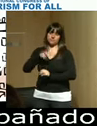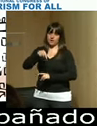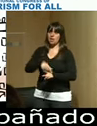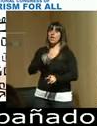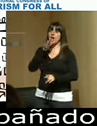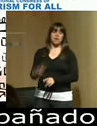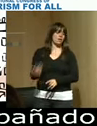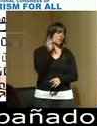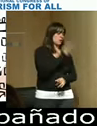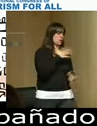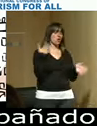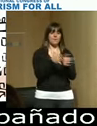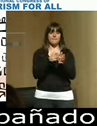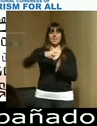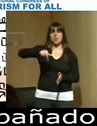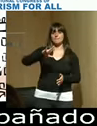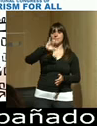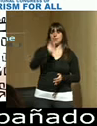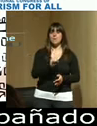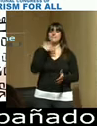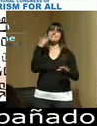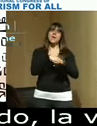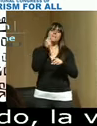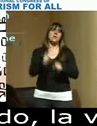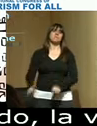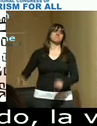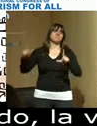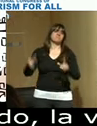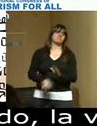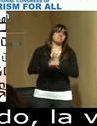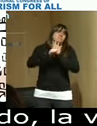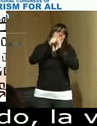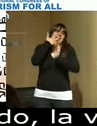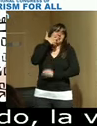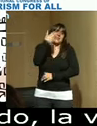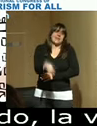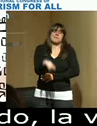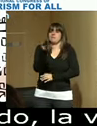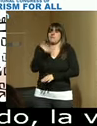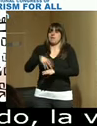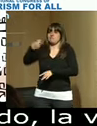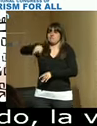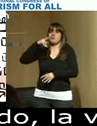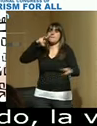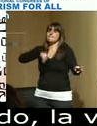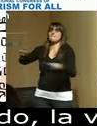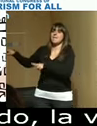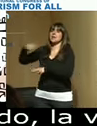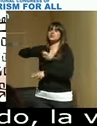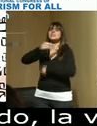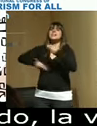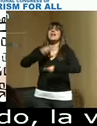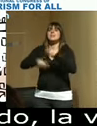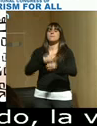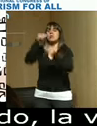Mario, que también le va a dar un pantallazo de lo poco, mucho que estamos haciendo a través de la Defensoría del Turista. Muchas gracias. Muchas